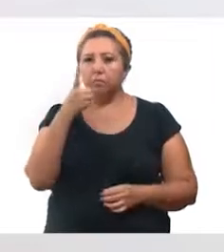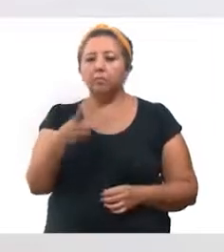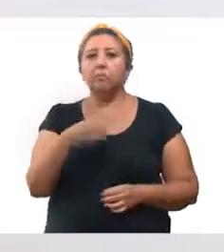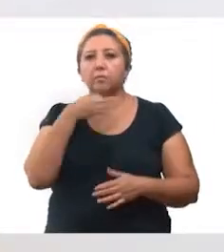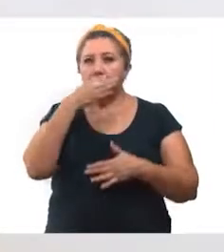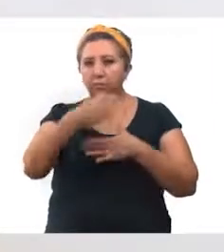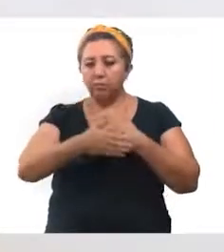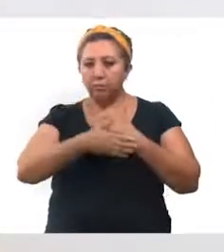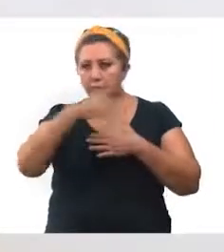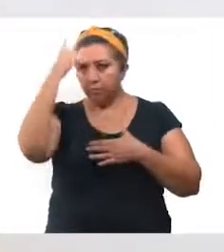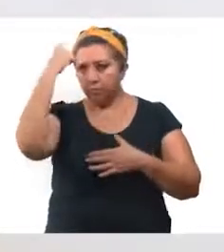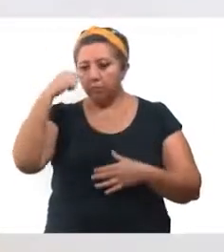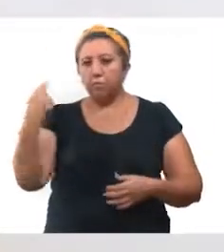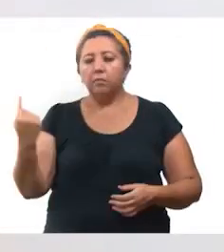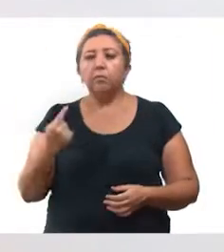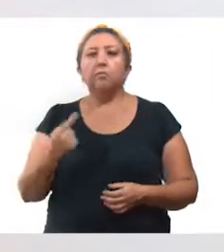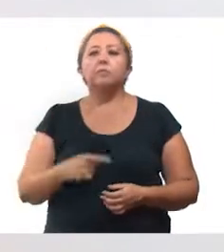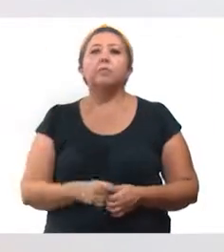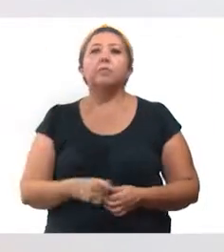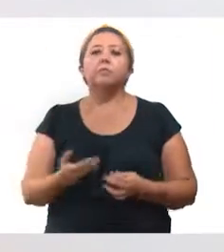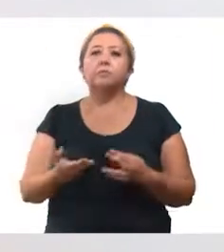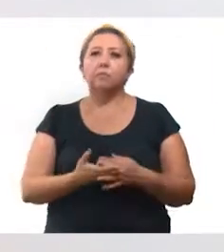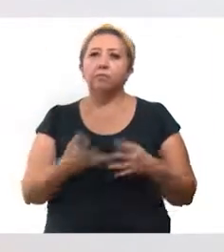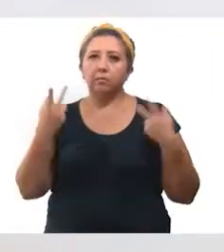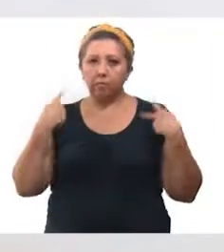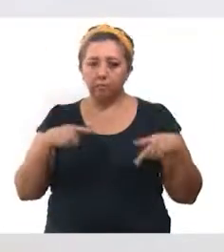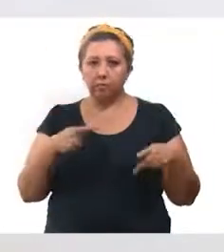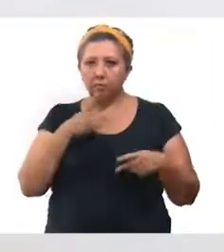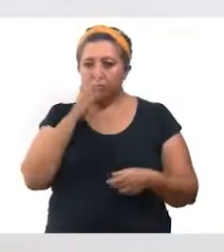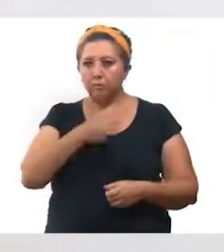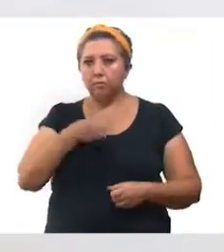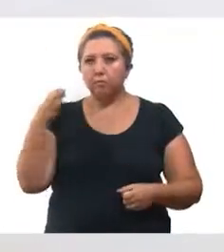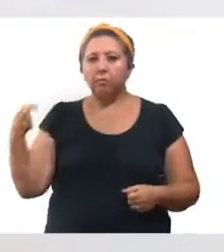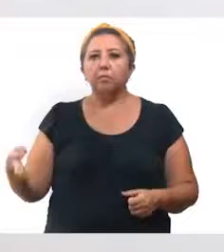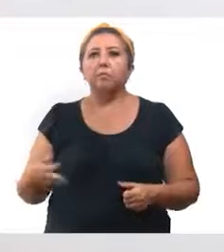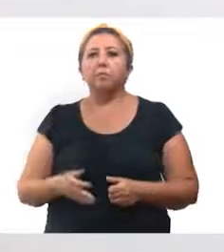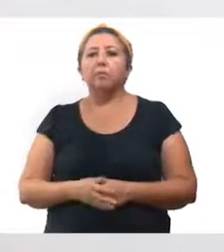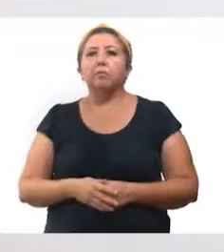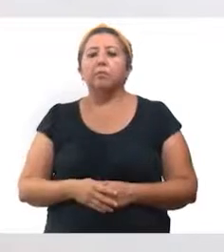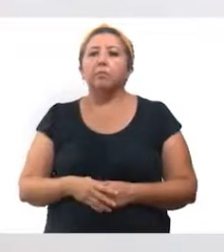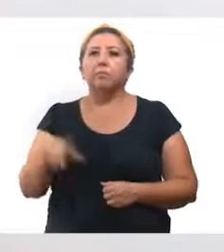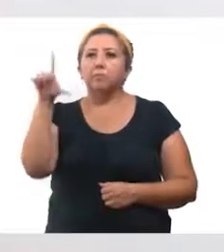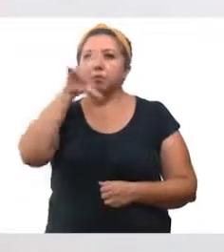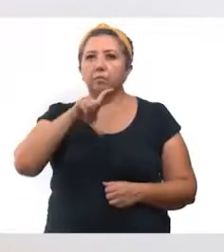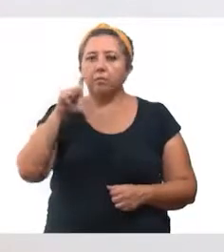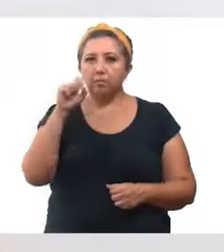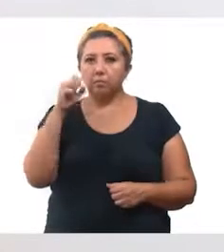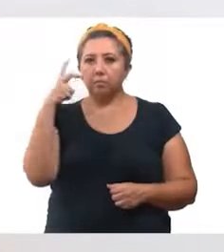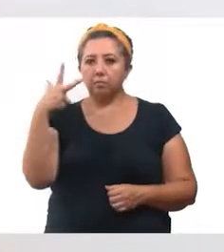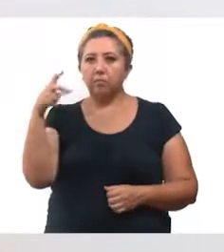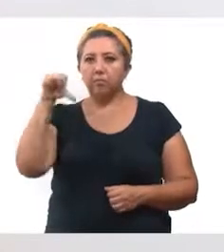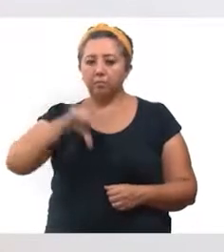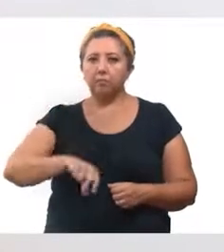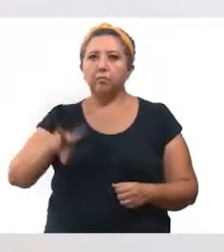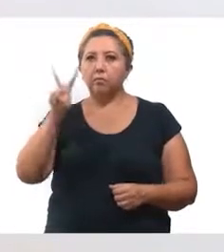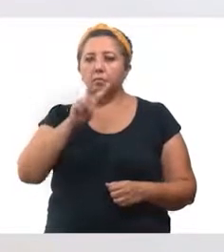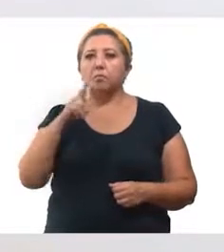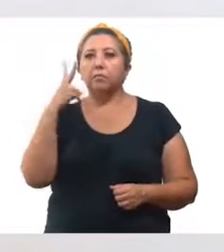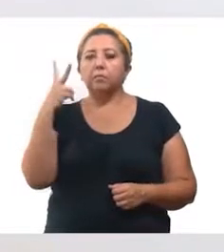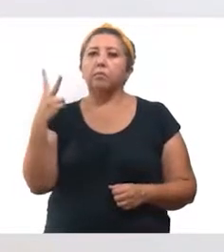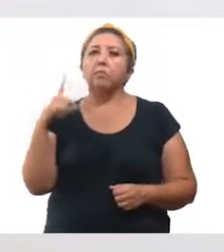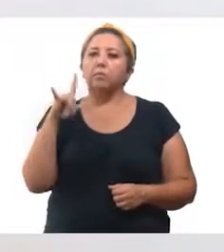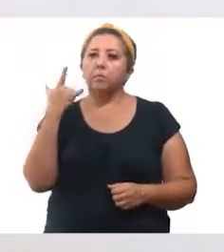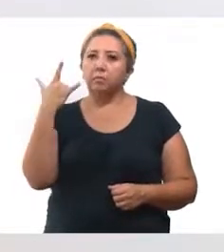conocer próximamente para qué sector de la población y las fechas. Del lunes 28 a hoy viernes 2 de